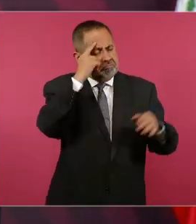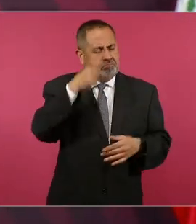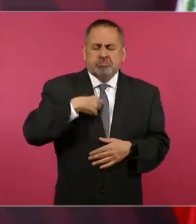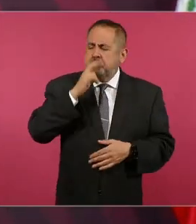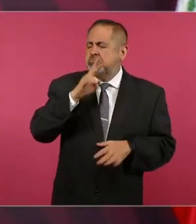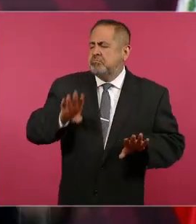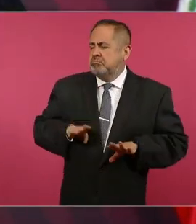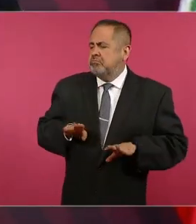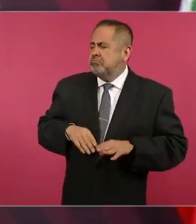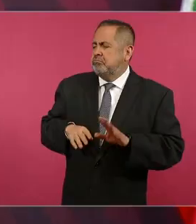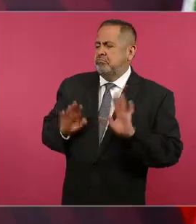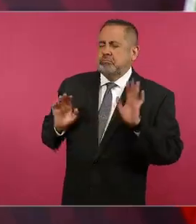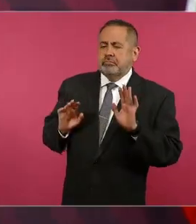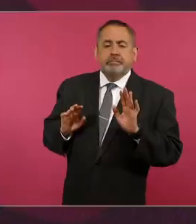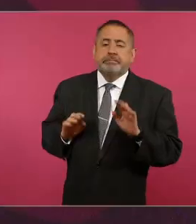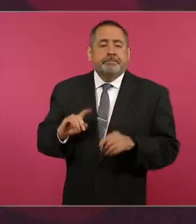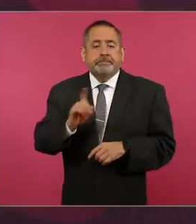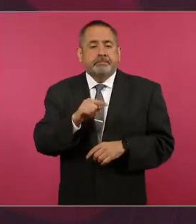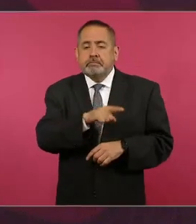y hasta